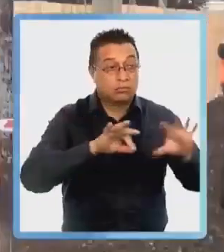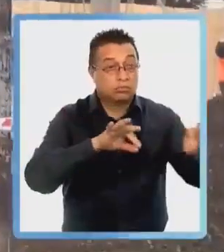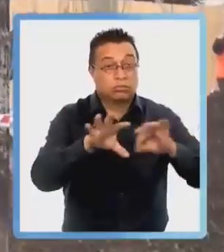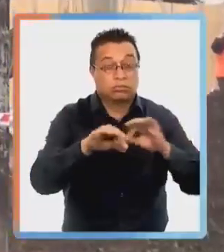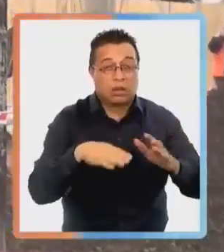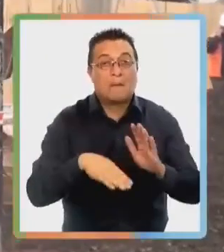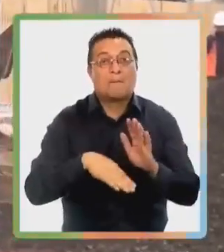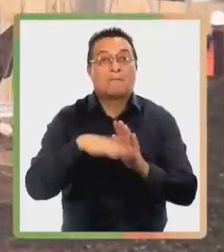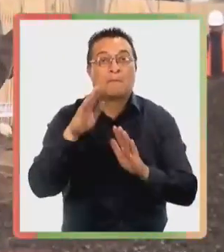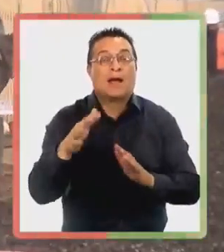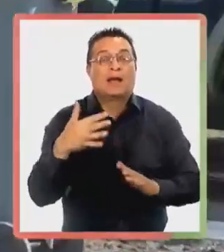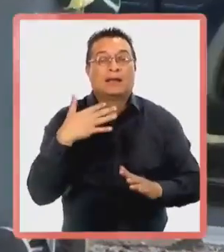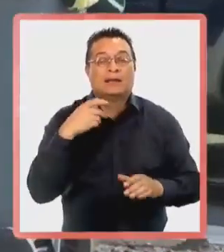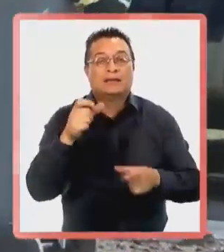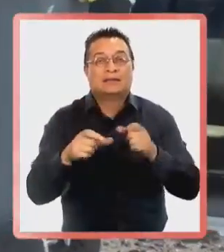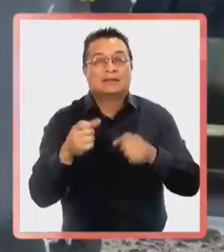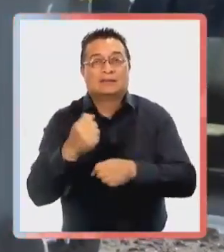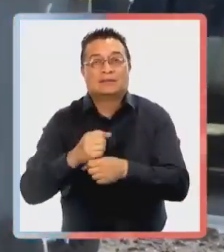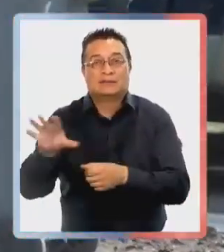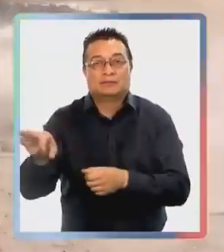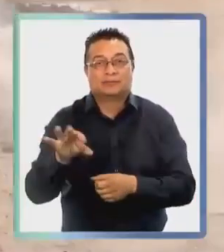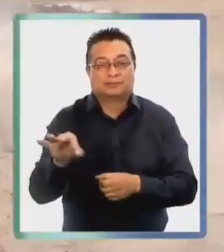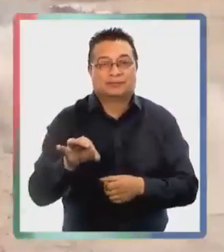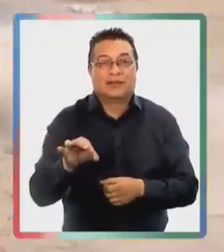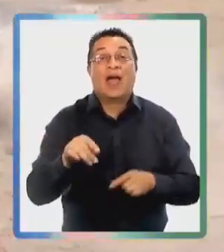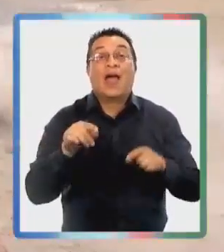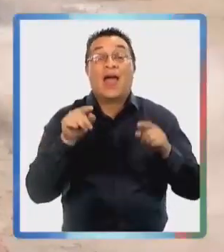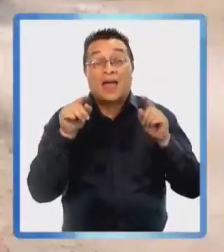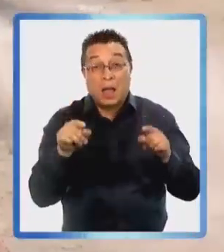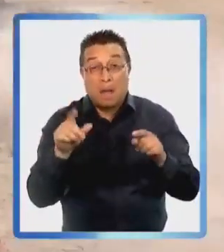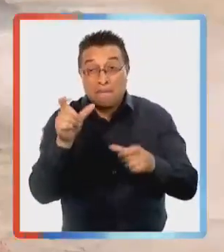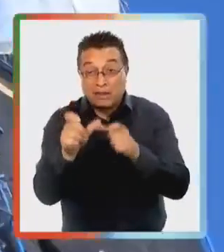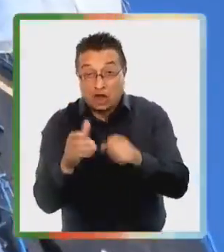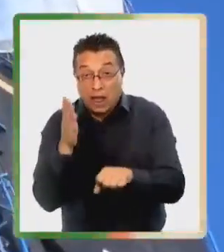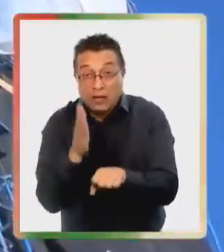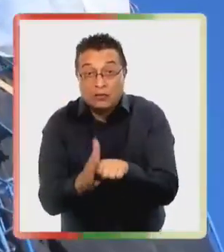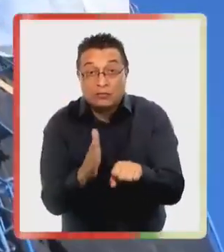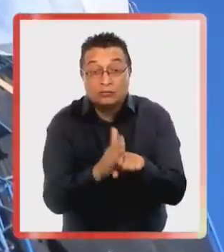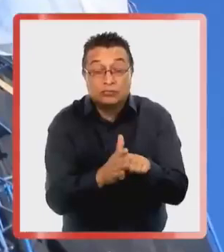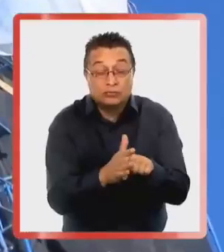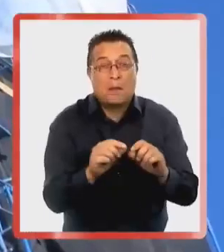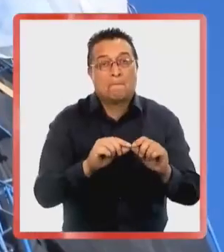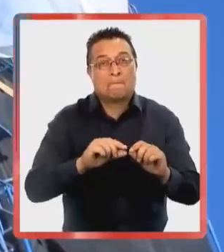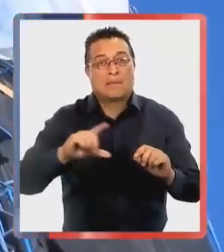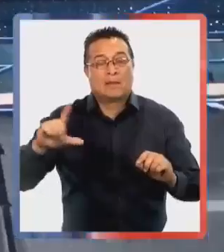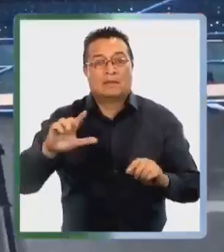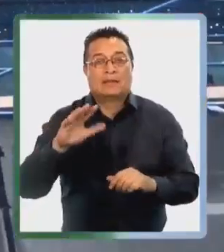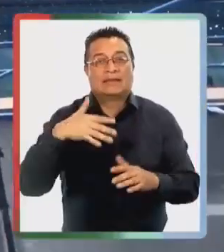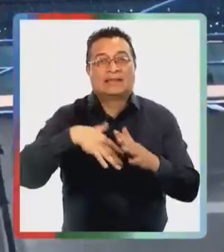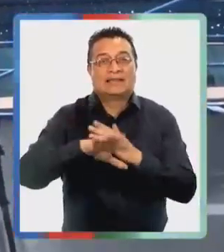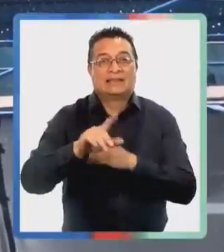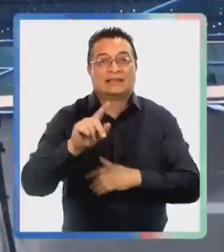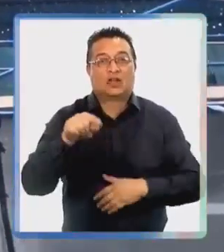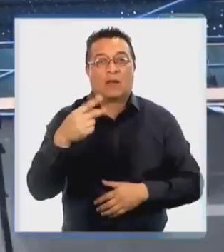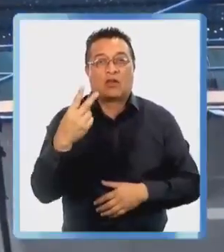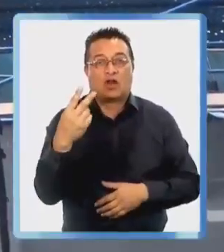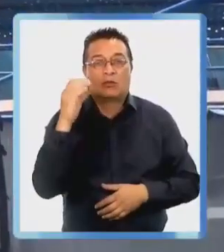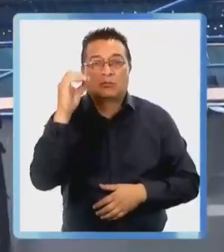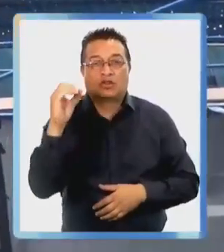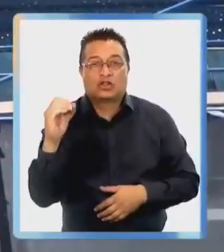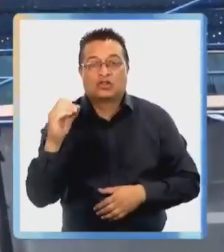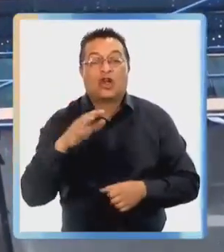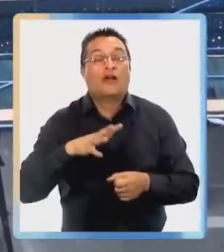personas ocupadas. Por su parte, las personas desocupadas aumentaron 15,2%, incididas por quienes se